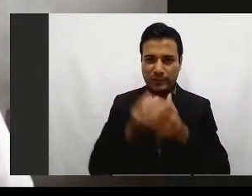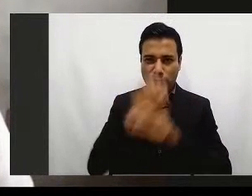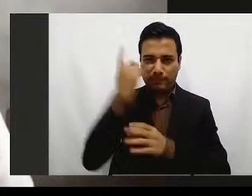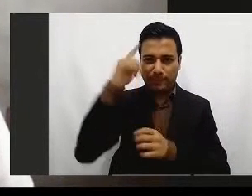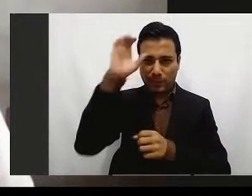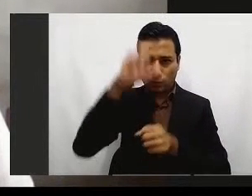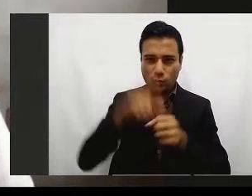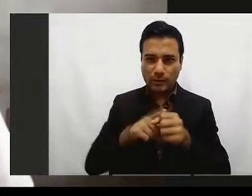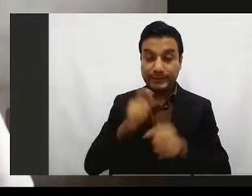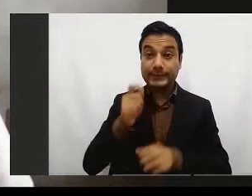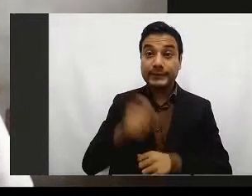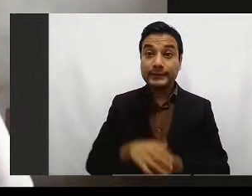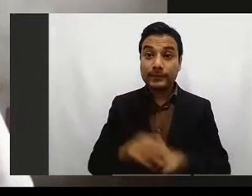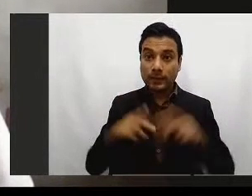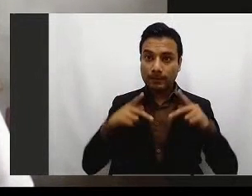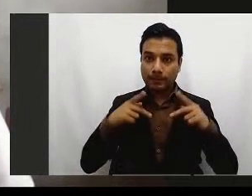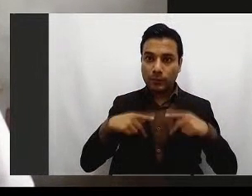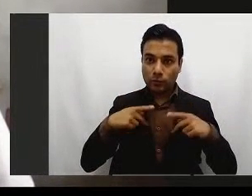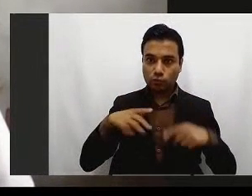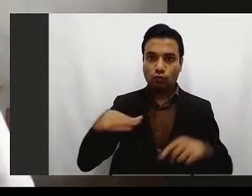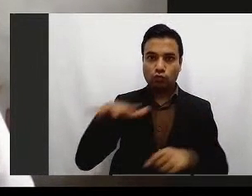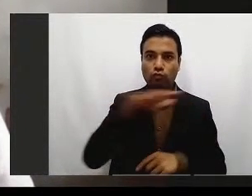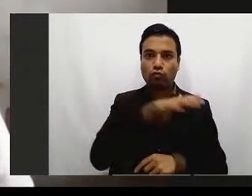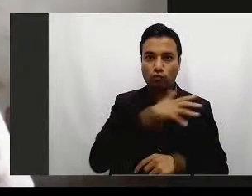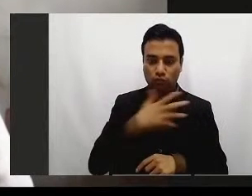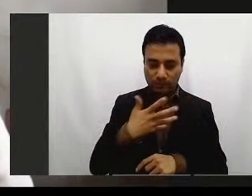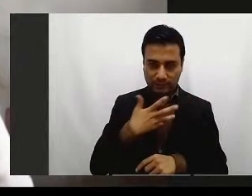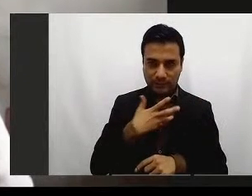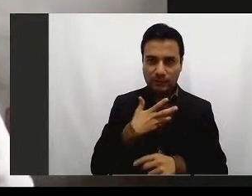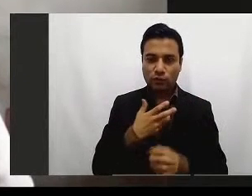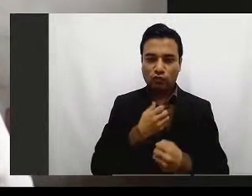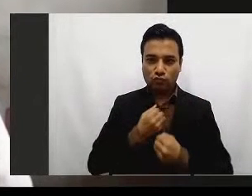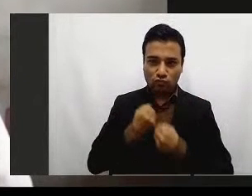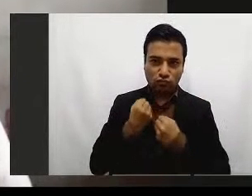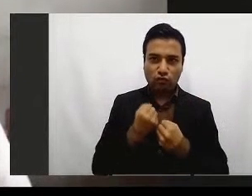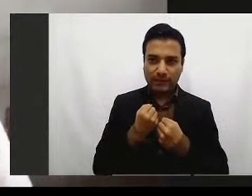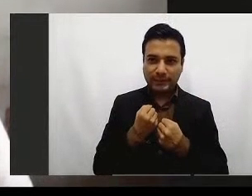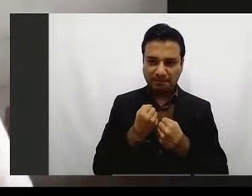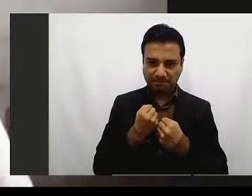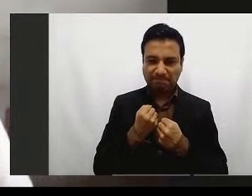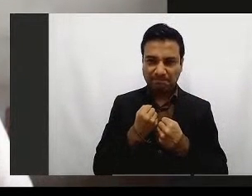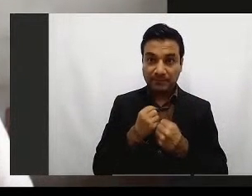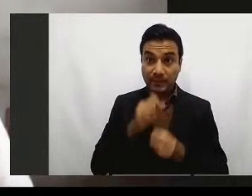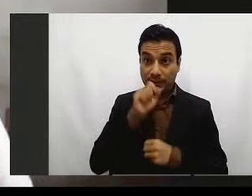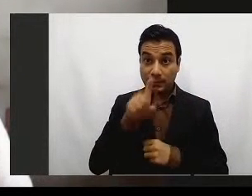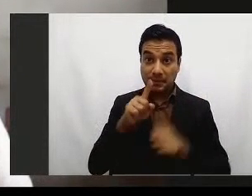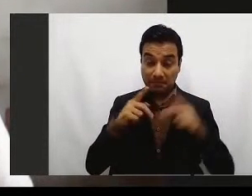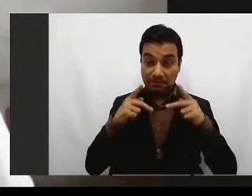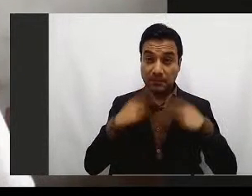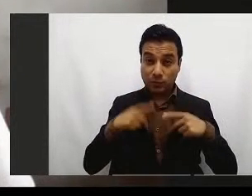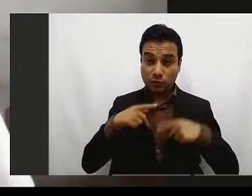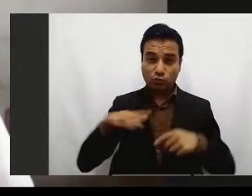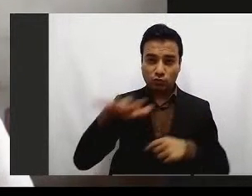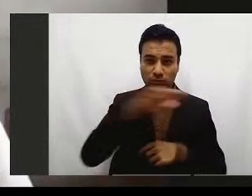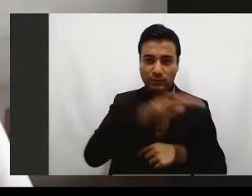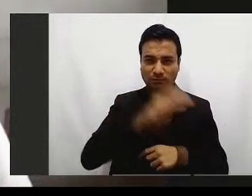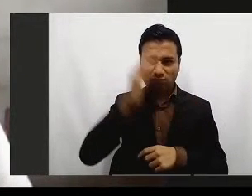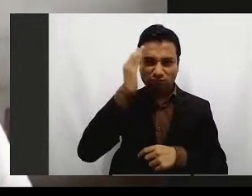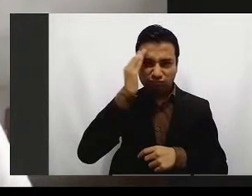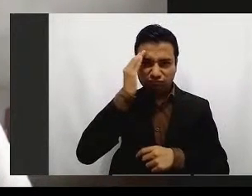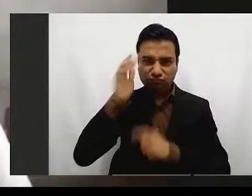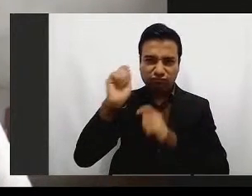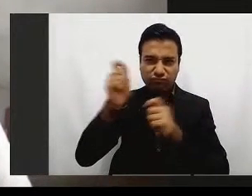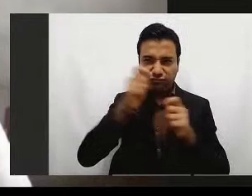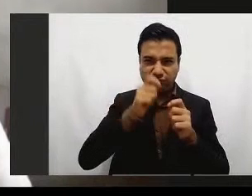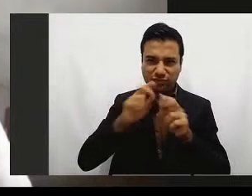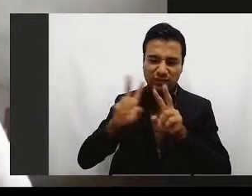fuerza que tienen los ciudadanos y el conocimiento colectivo que tienen la capacidad de construir en los procesos